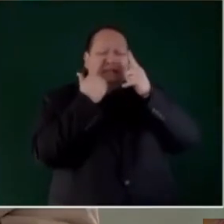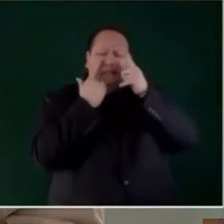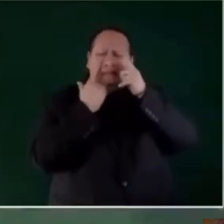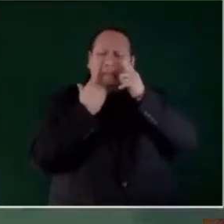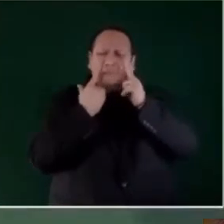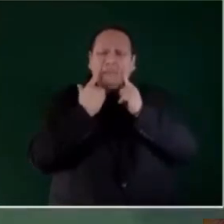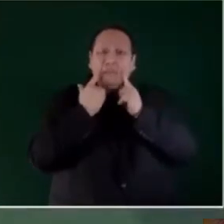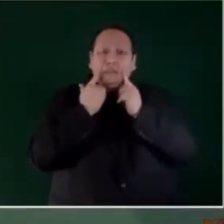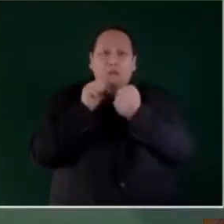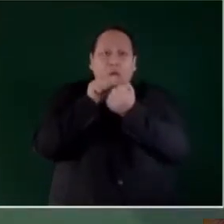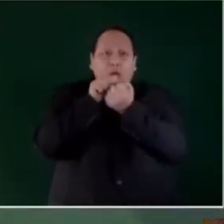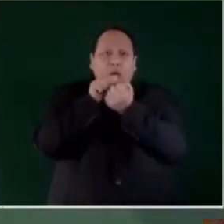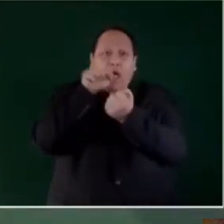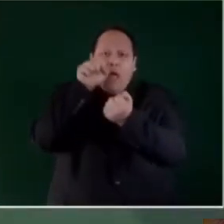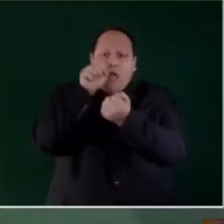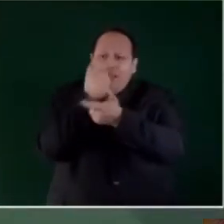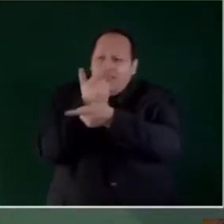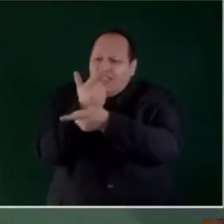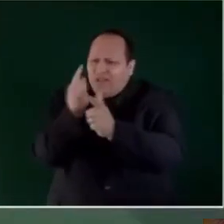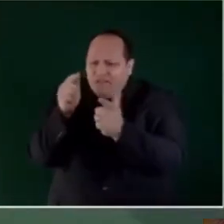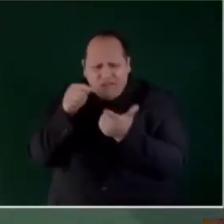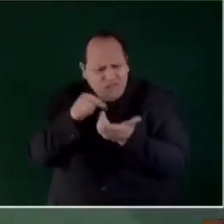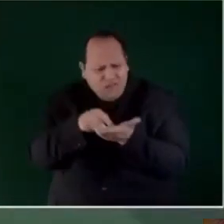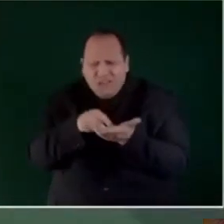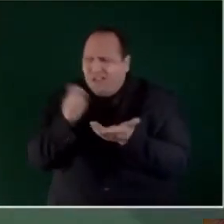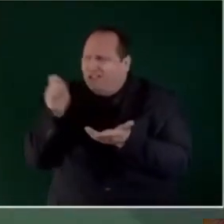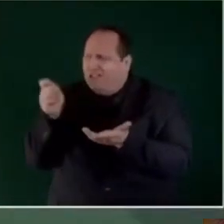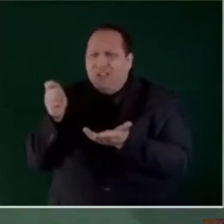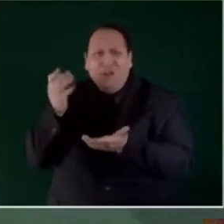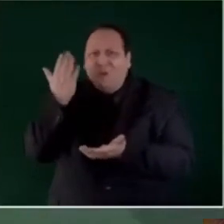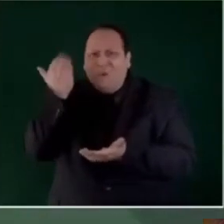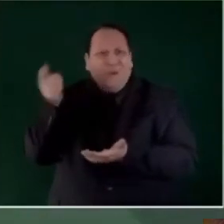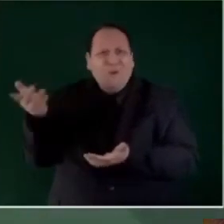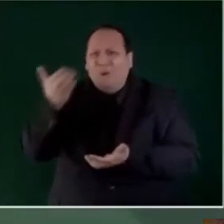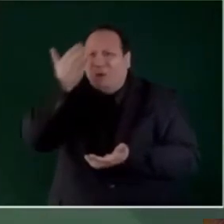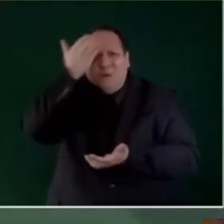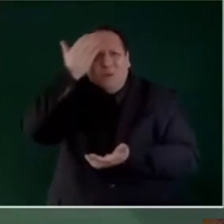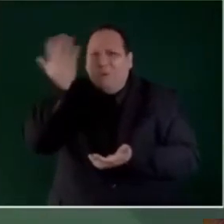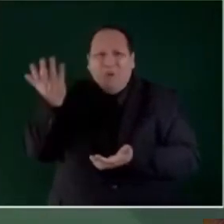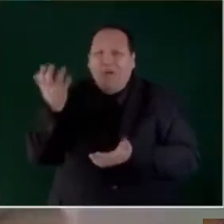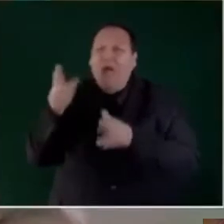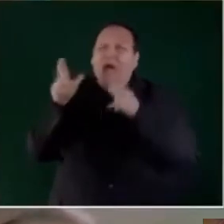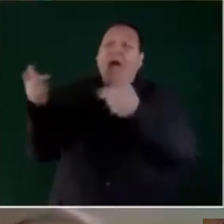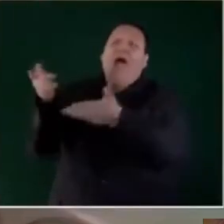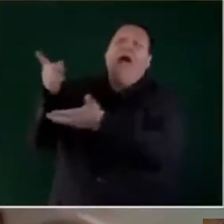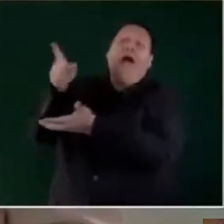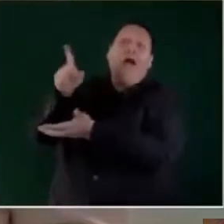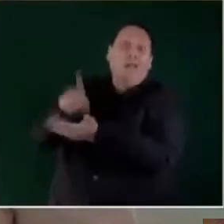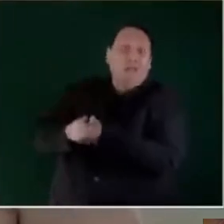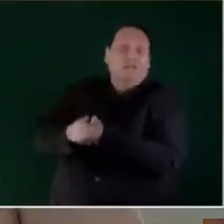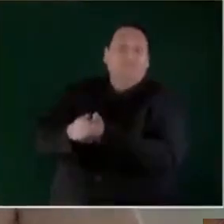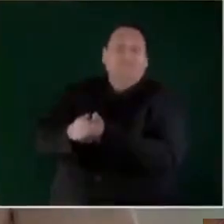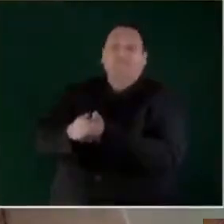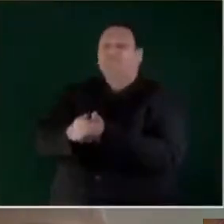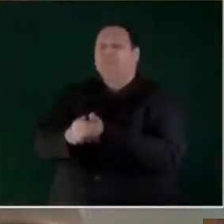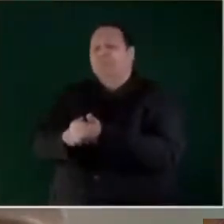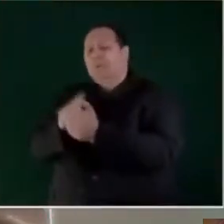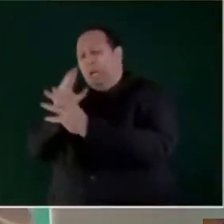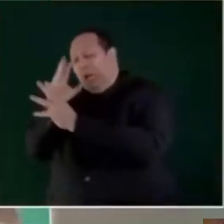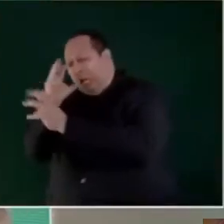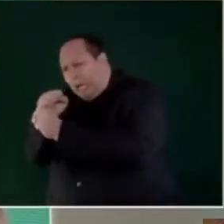porque no sabían qué era la libertad. Allí en esas haciendas estaban enterrados